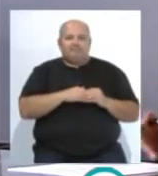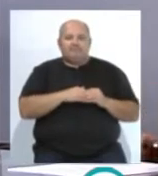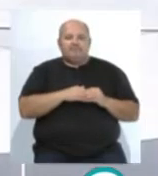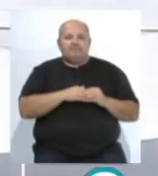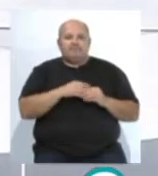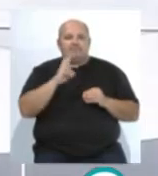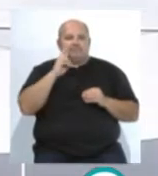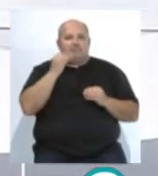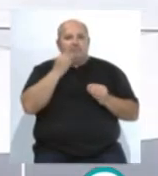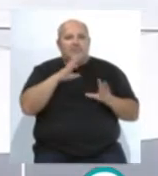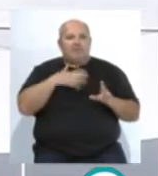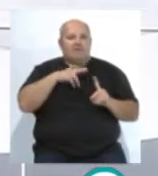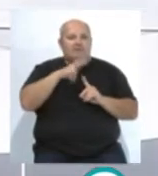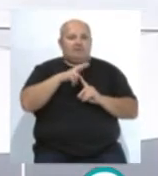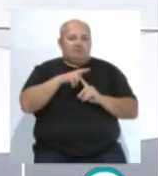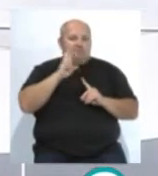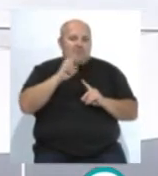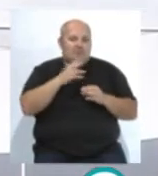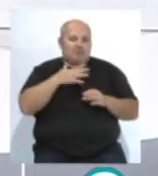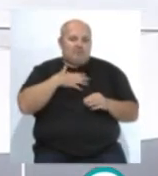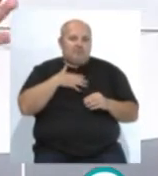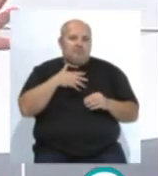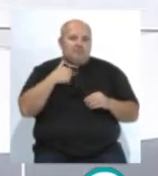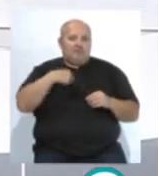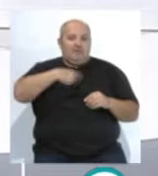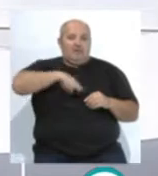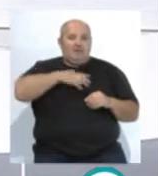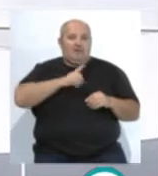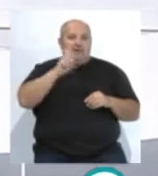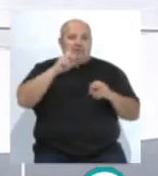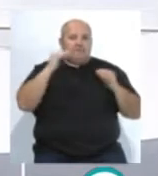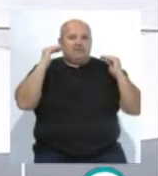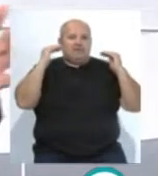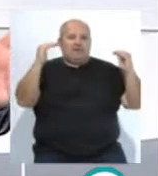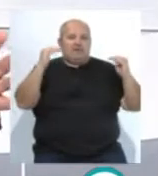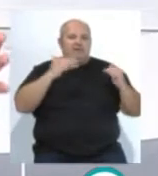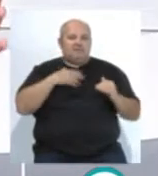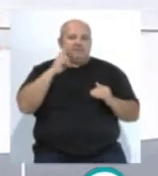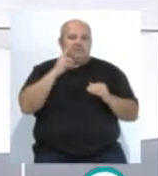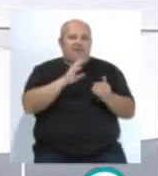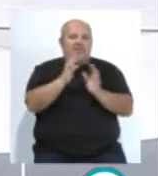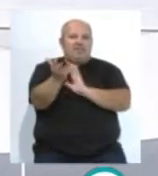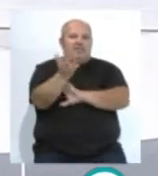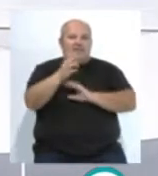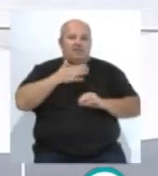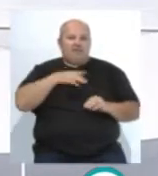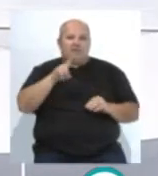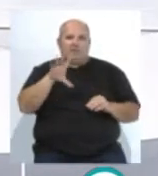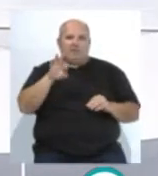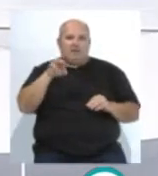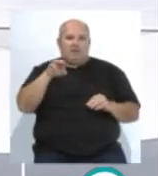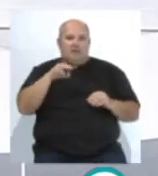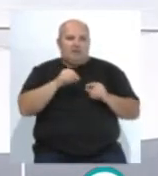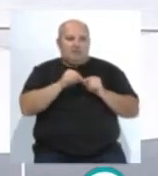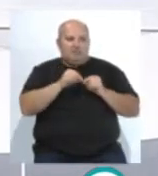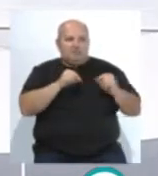vio mejor en la televisión, te digo yo, porque nosotros estábamos arriba en tribuna, en la parte derecha, está casi a 150 metros de la